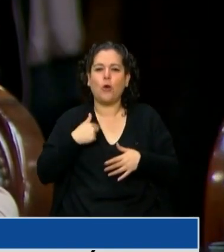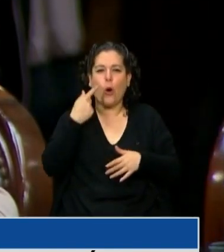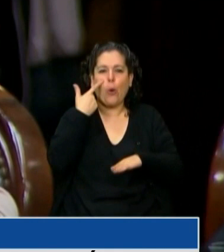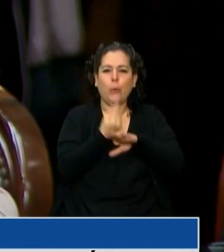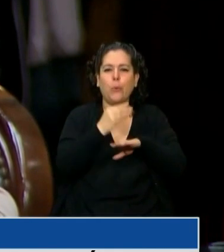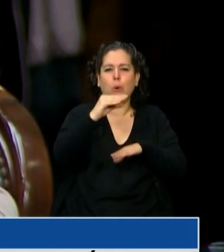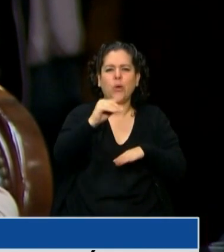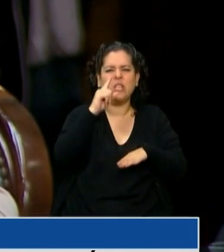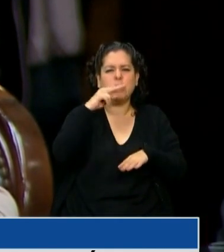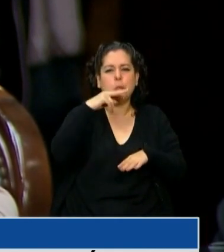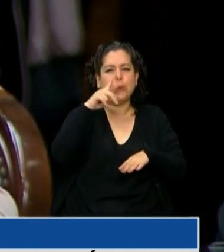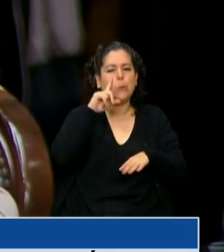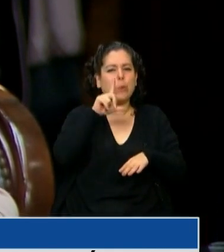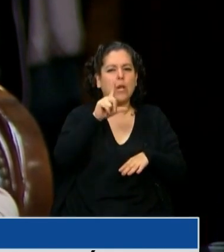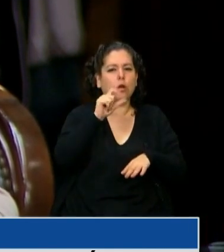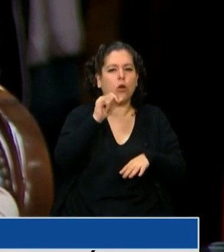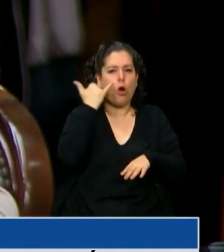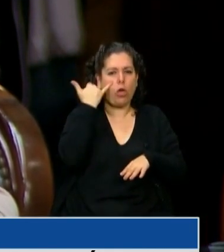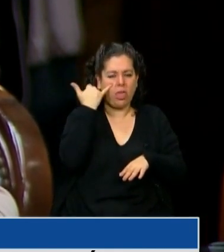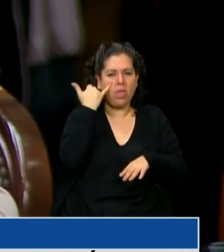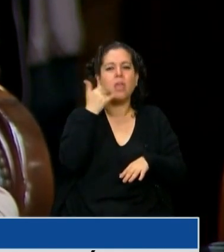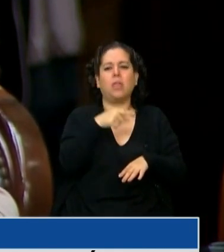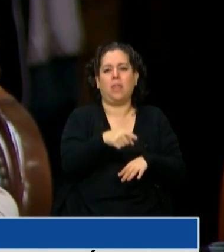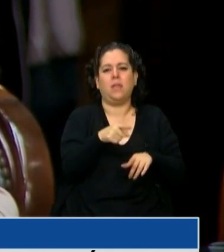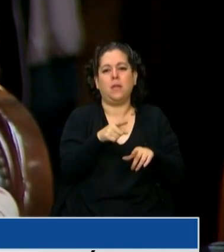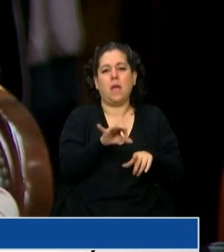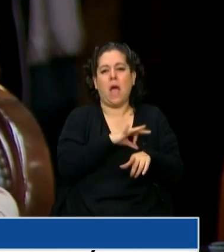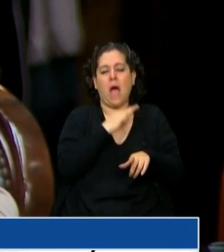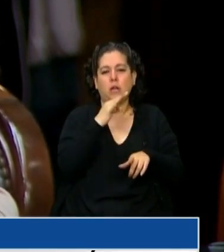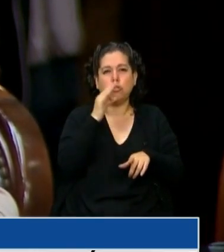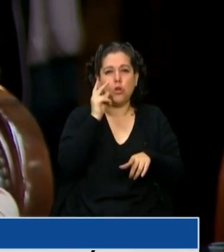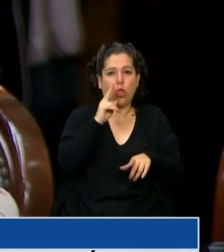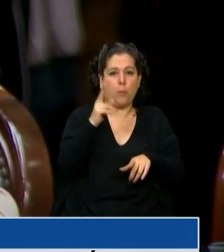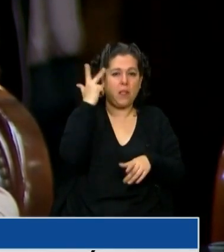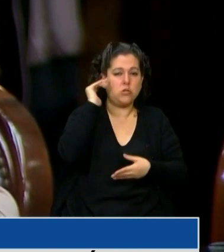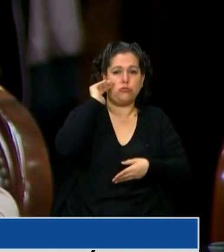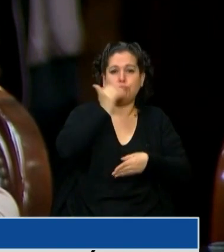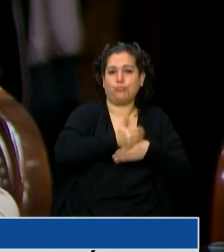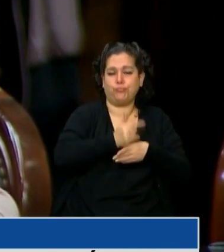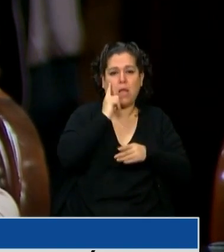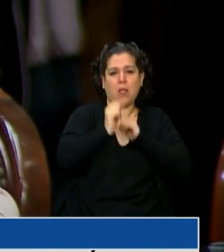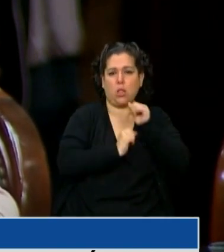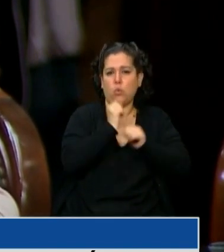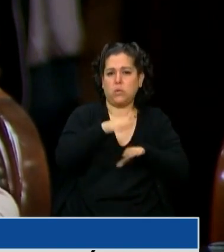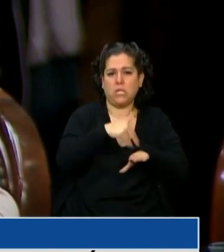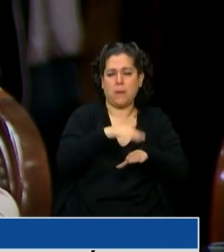Chivilcoy, Paquetá cierra en el año 2018, esta industria que llegó a